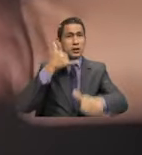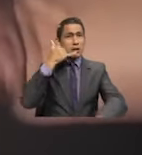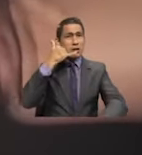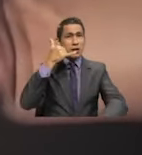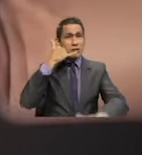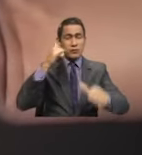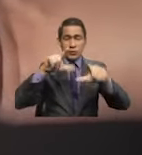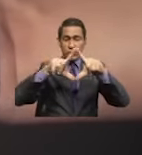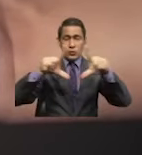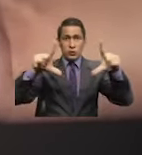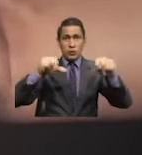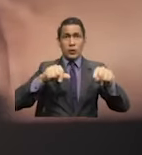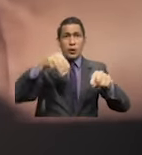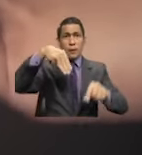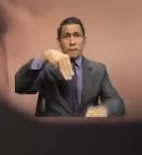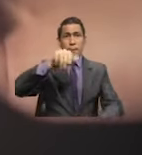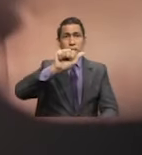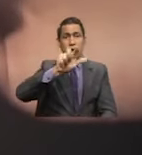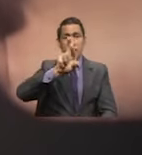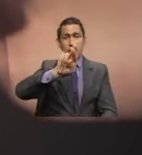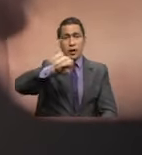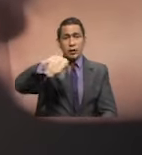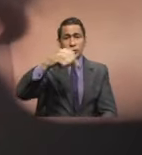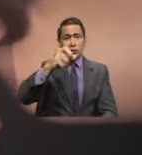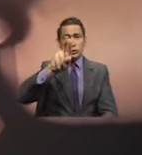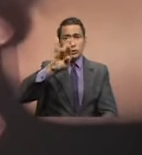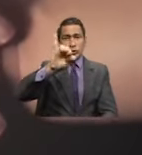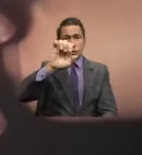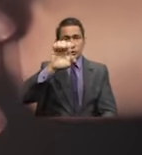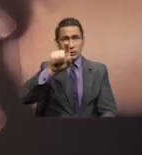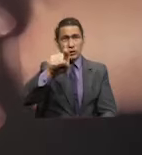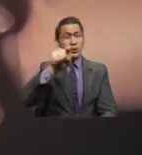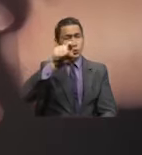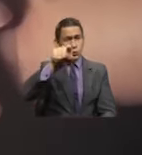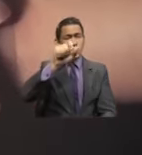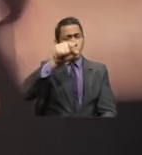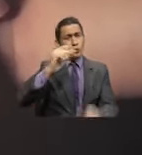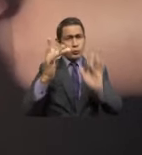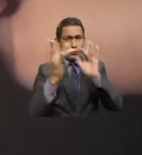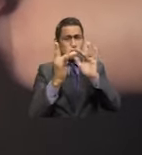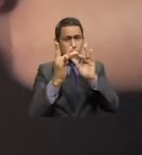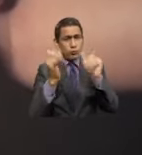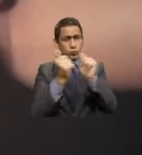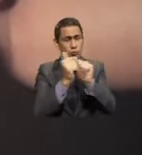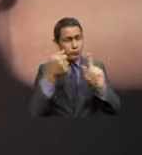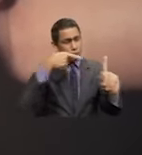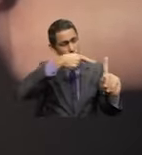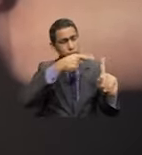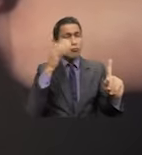17180789 32, a nombre de Marjorie Flores, o llamarle directamente al celular